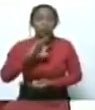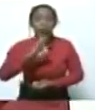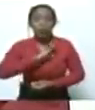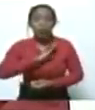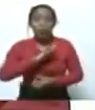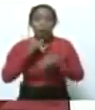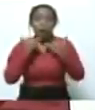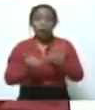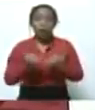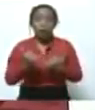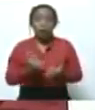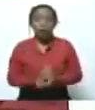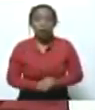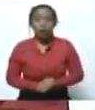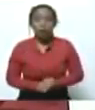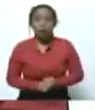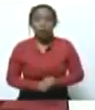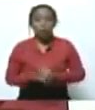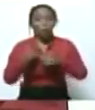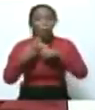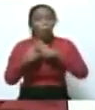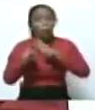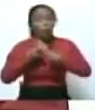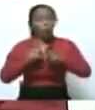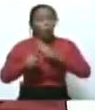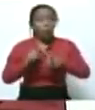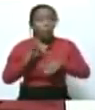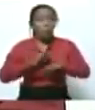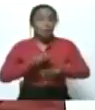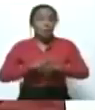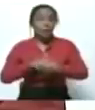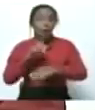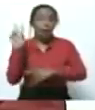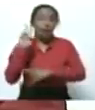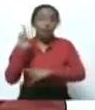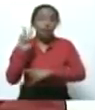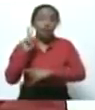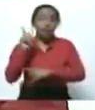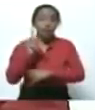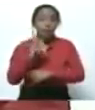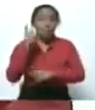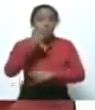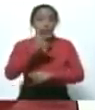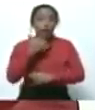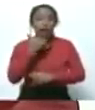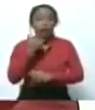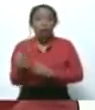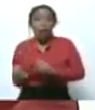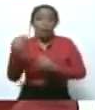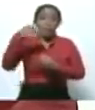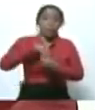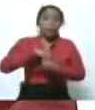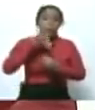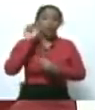ahora. Otra cosa hubiese pasado en Venezuela si esa gente entraba aquí el 23 de febrero.